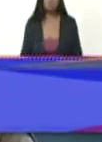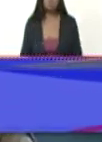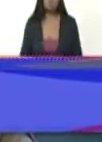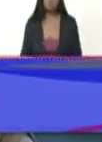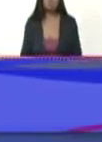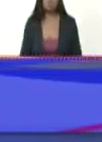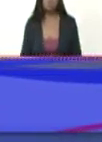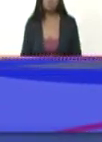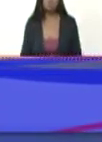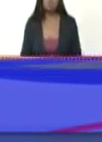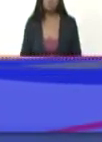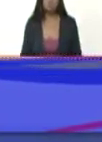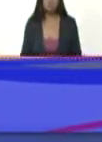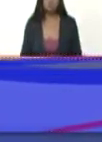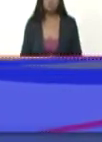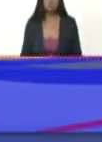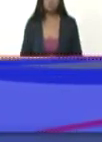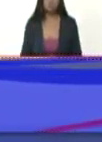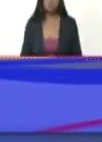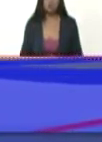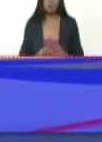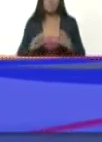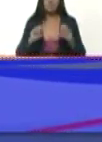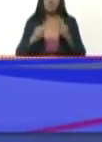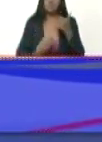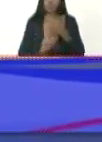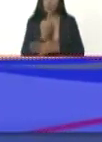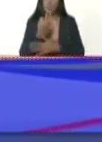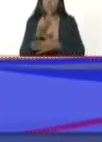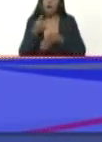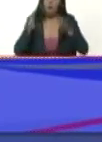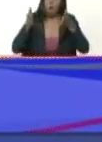y los pasos que se dieron para fundar esta academia militar